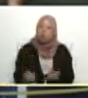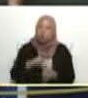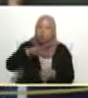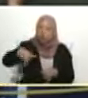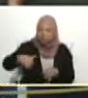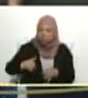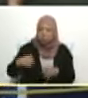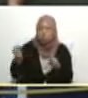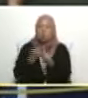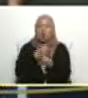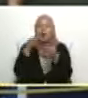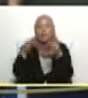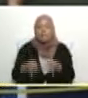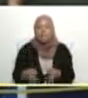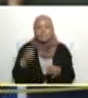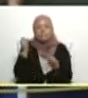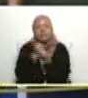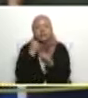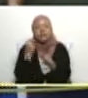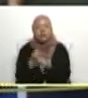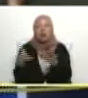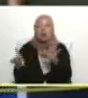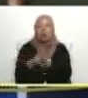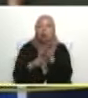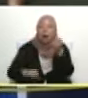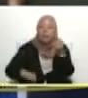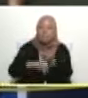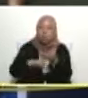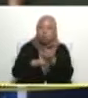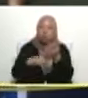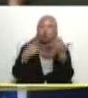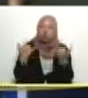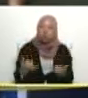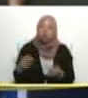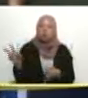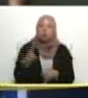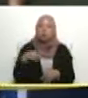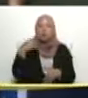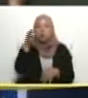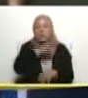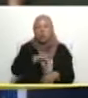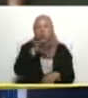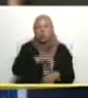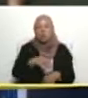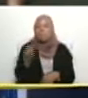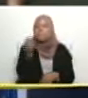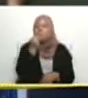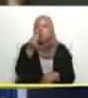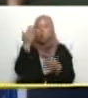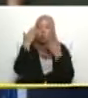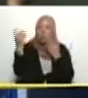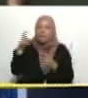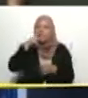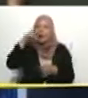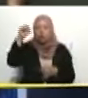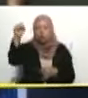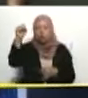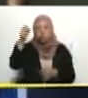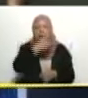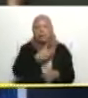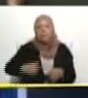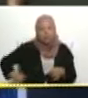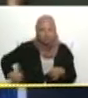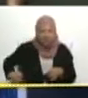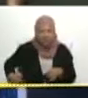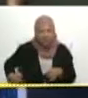nuestra absoluta lealtad y apoyo al señor Nicolás Maduro Moros, presidente